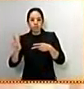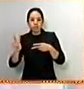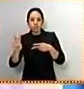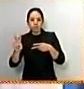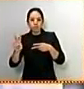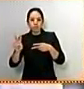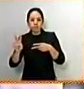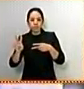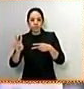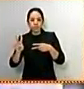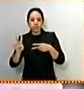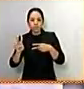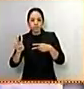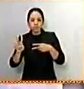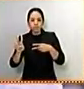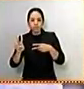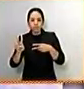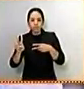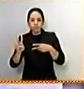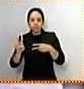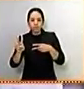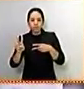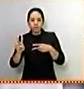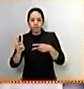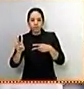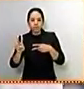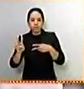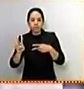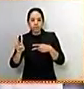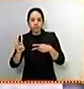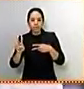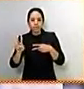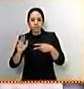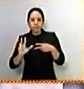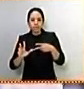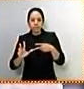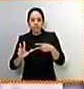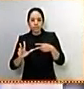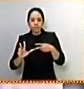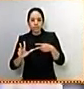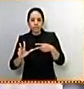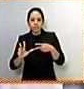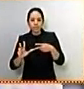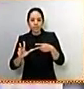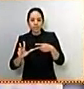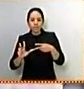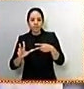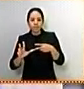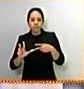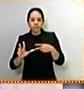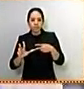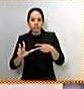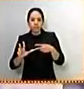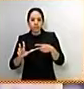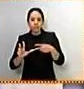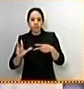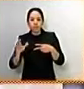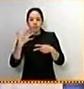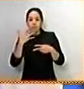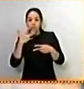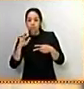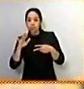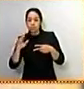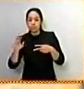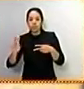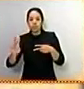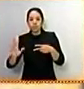62. Conoceremos el segundo número afortunado. Primer dígito, 3. Siguiente dígito. Suerte